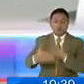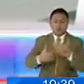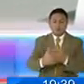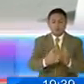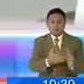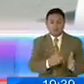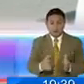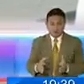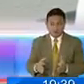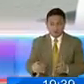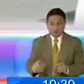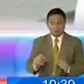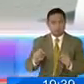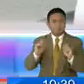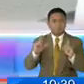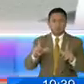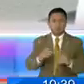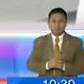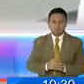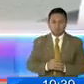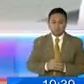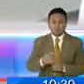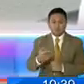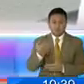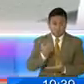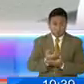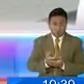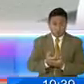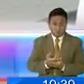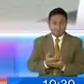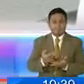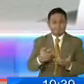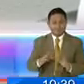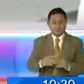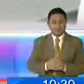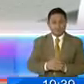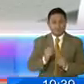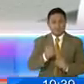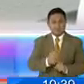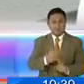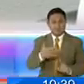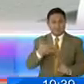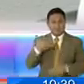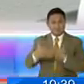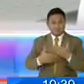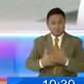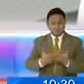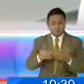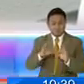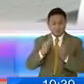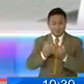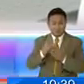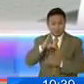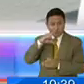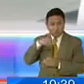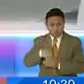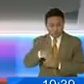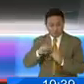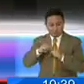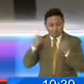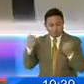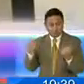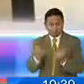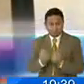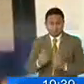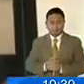tratamiento es caro y no es solo económico, sino también es el impacto que genera dentro de la familia, en la